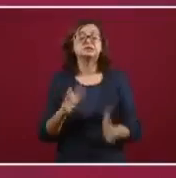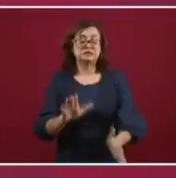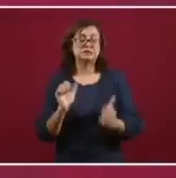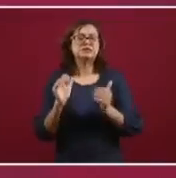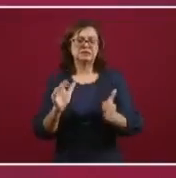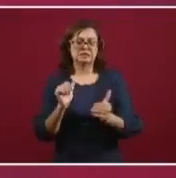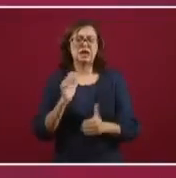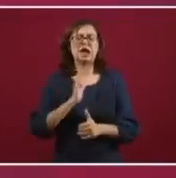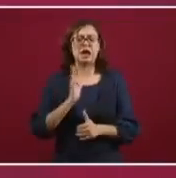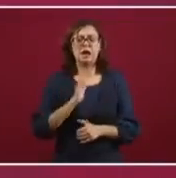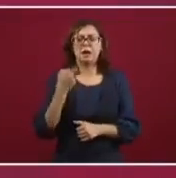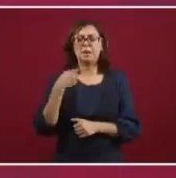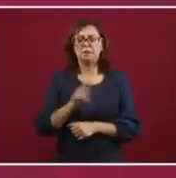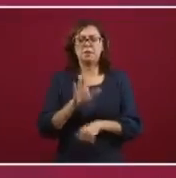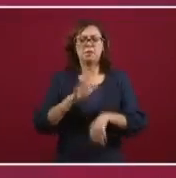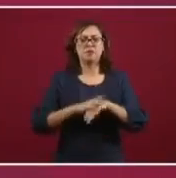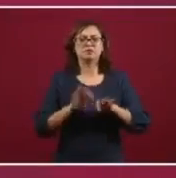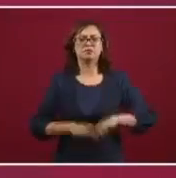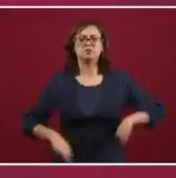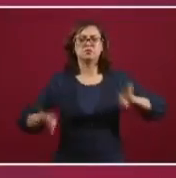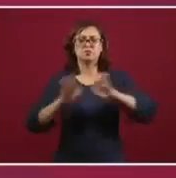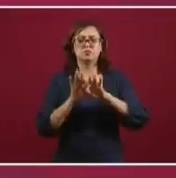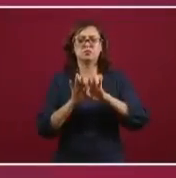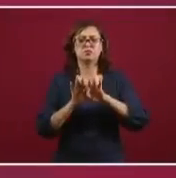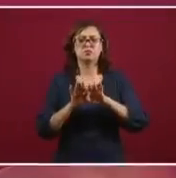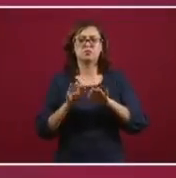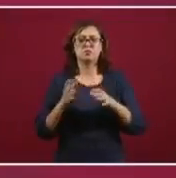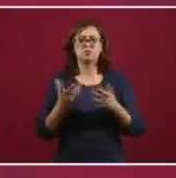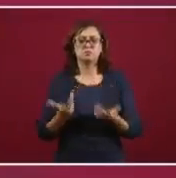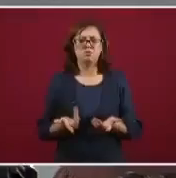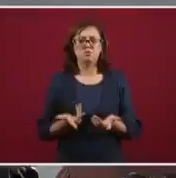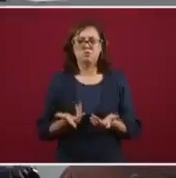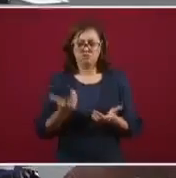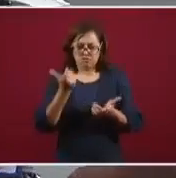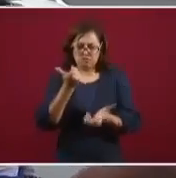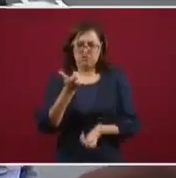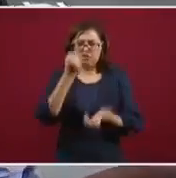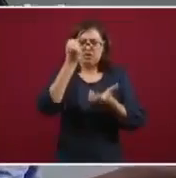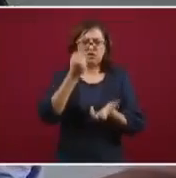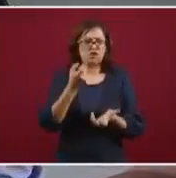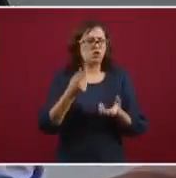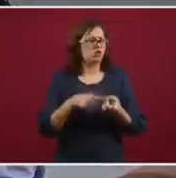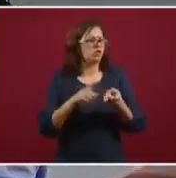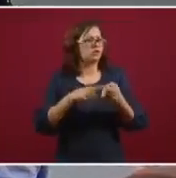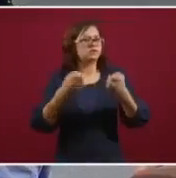quizá también ultimadamente pueda tener un efecto incluso, pues a dónde va a dar todo ese dinero, ¿no?